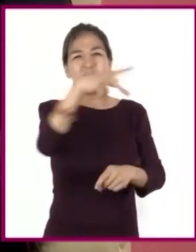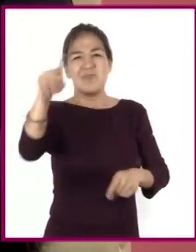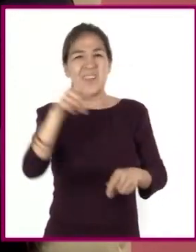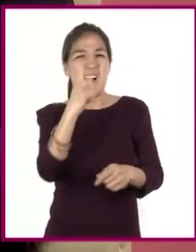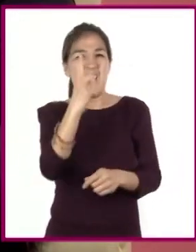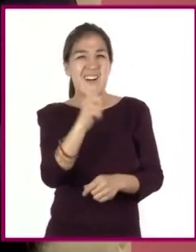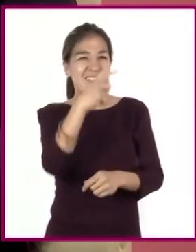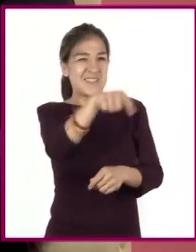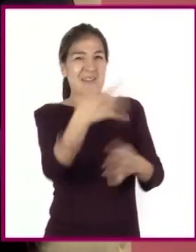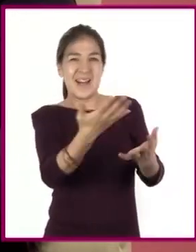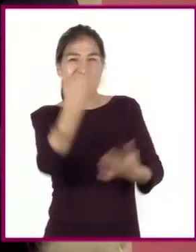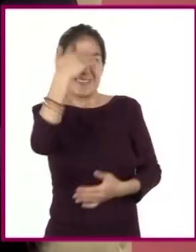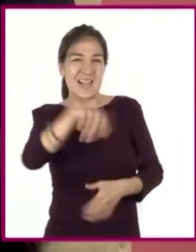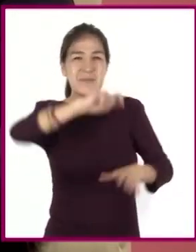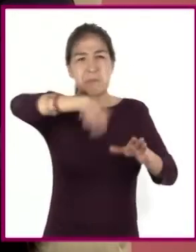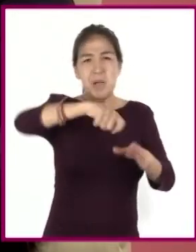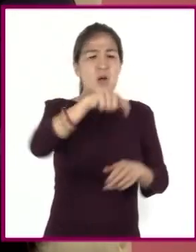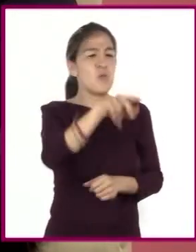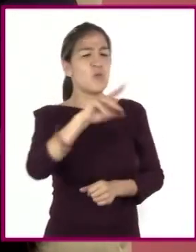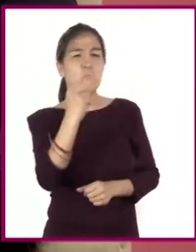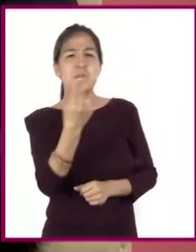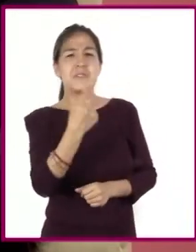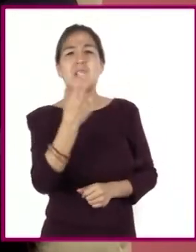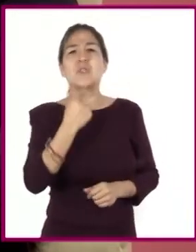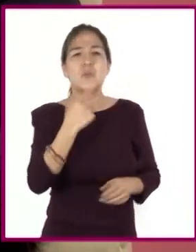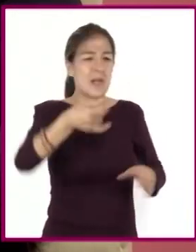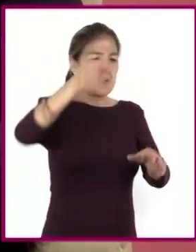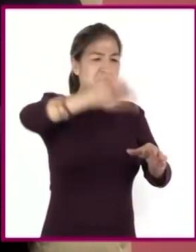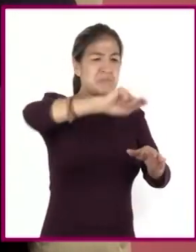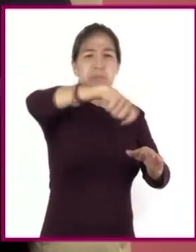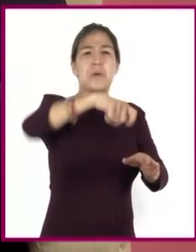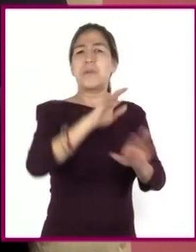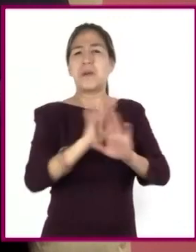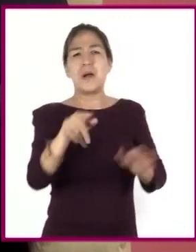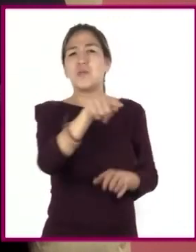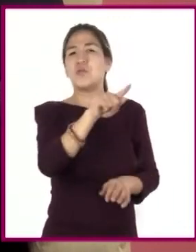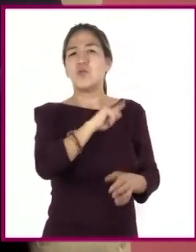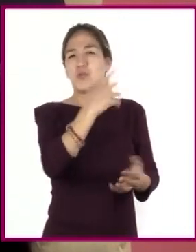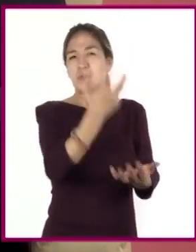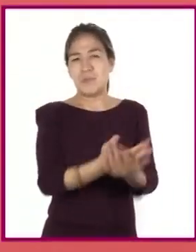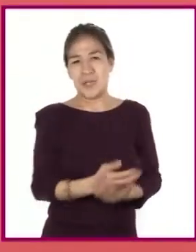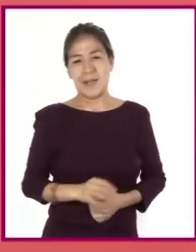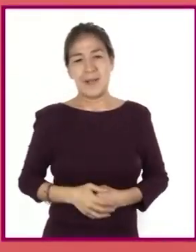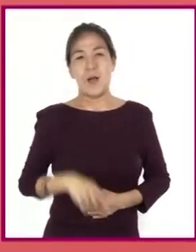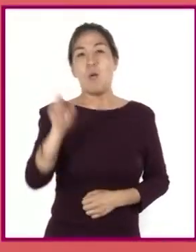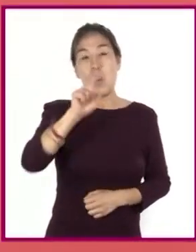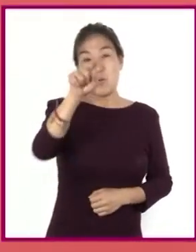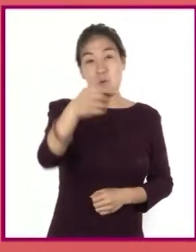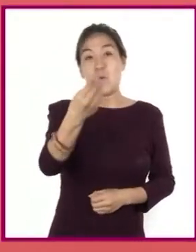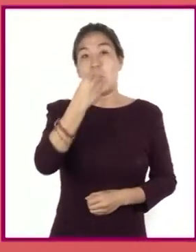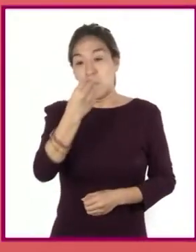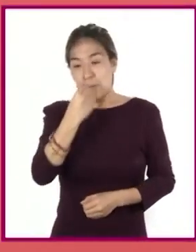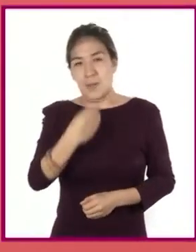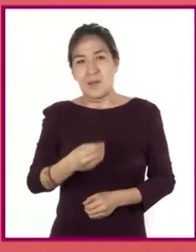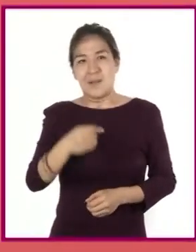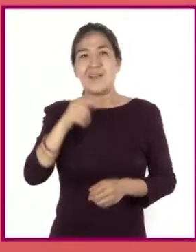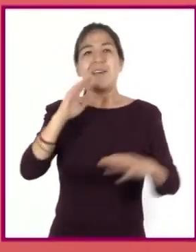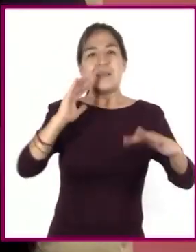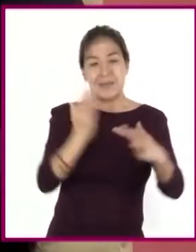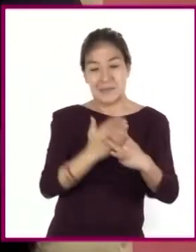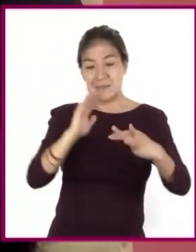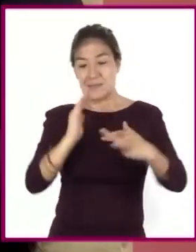azúcar añadida, puede ser una manera de estarse hidratando. Sin embargo, entre comidas, sí es importante estar tomando agua